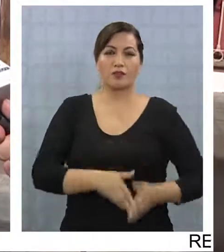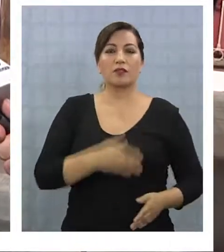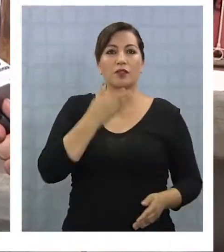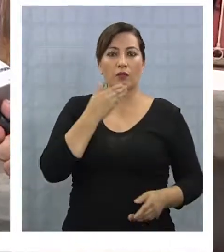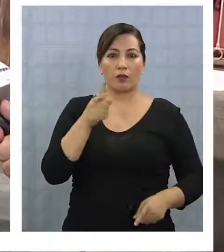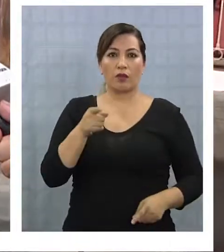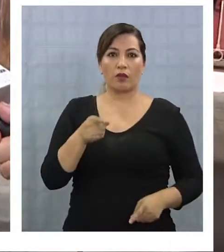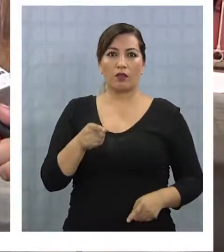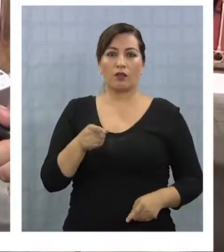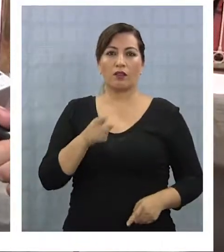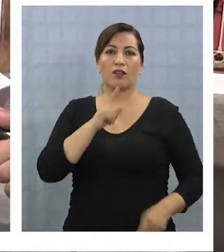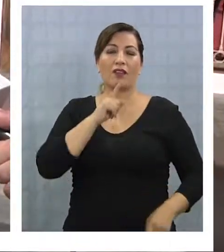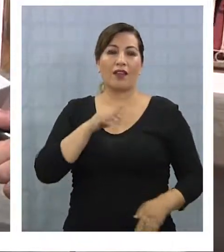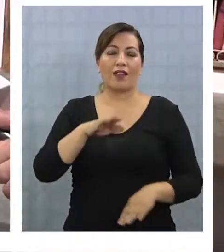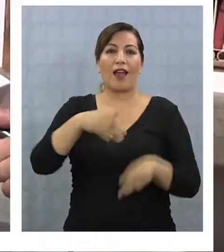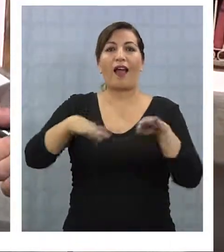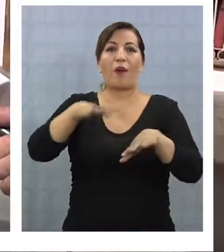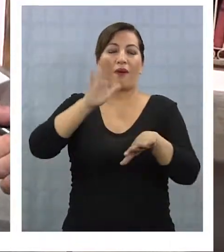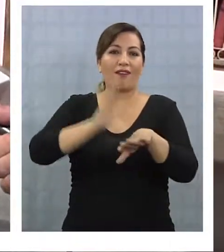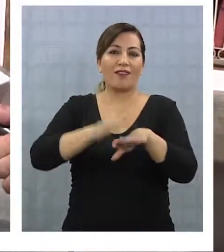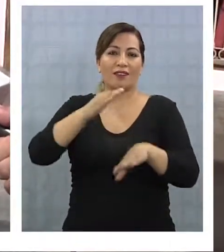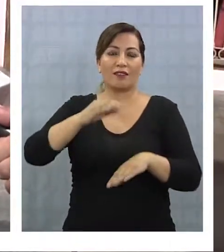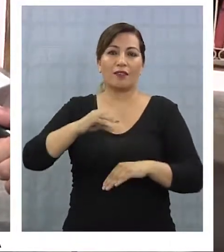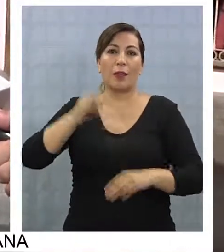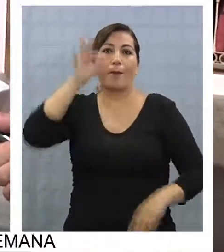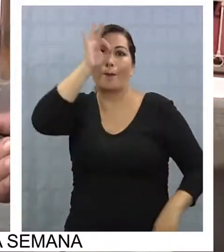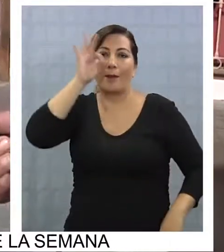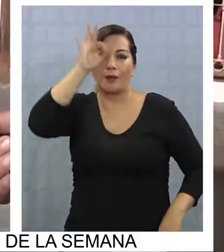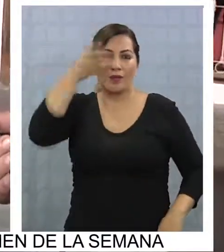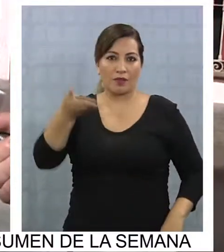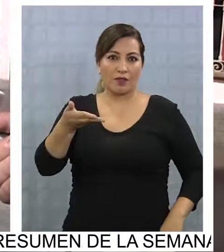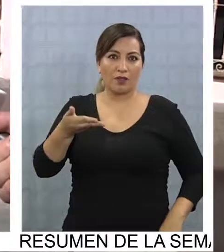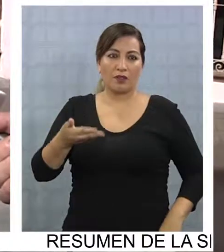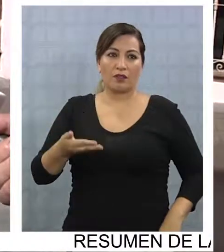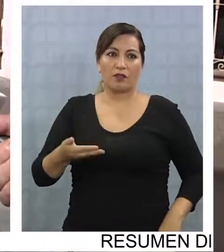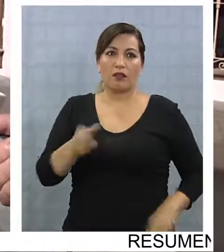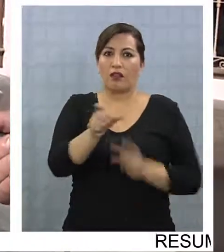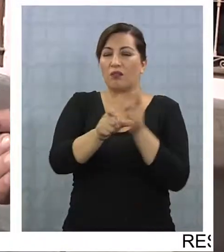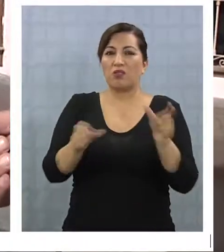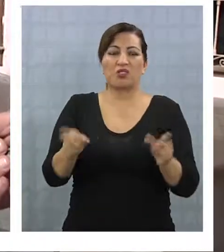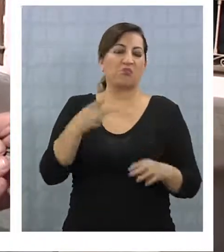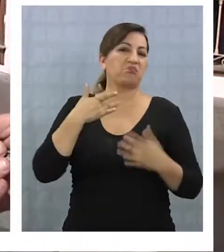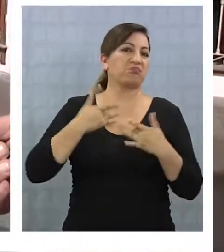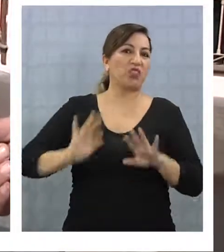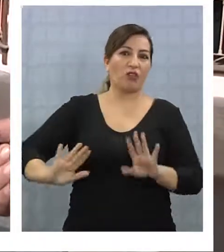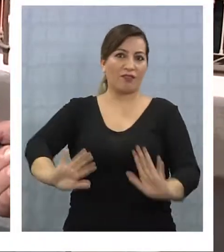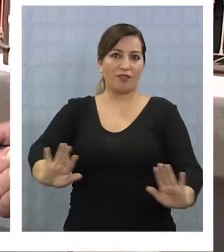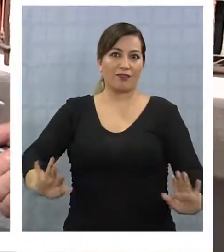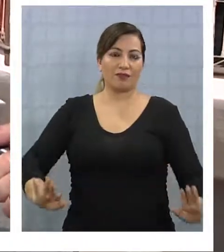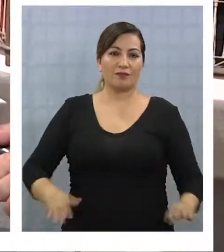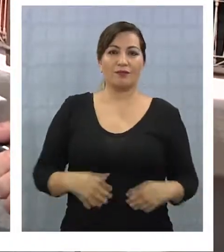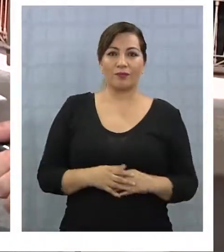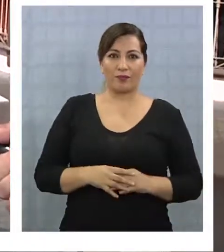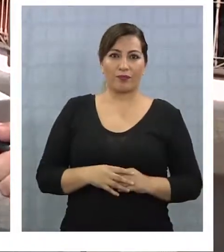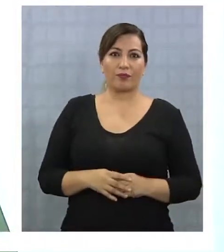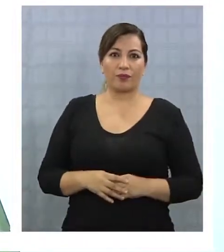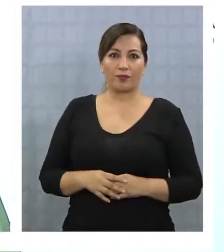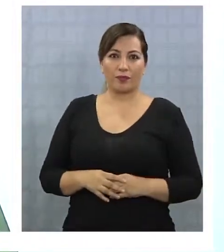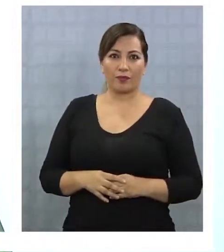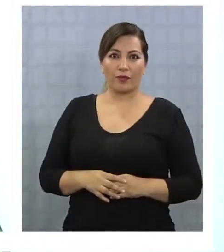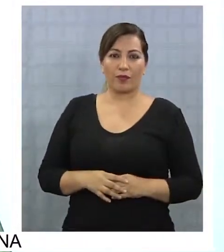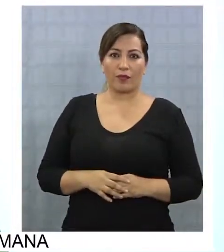Otra opción que toman también son las termas de Mamiña, pero ya luego de eso la gente no le interesa hacer otros tours más